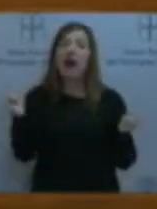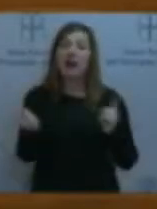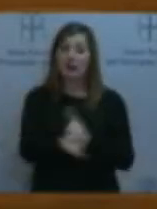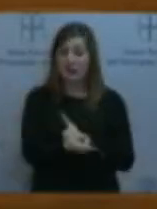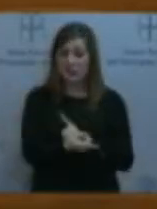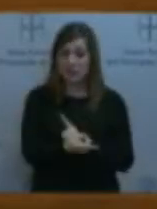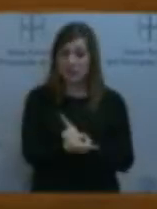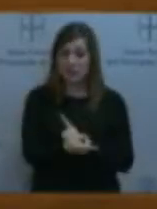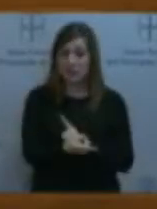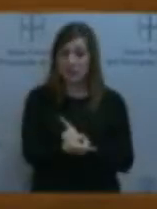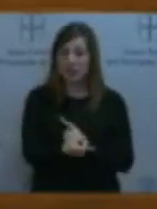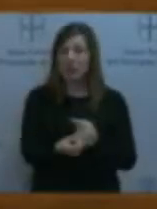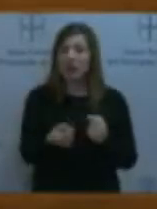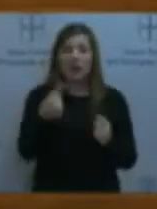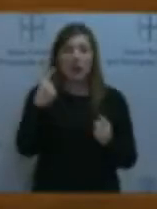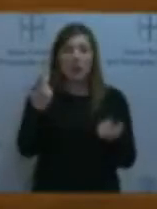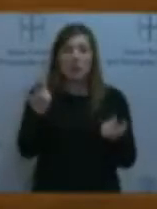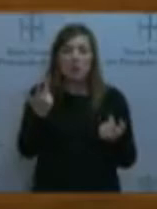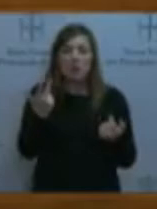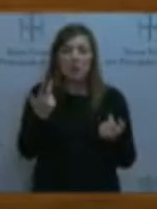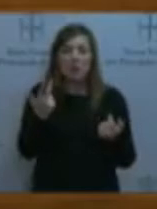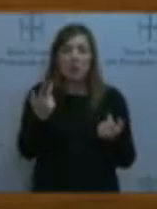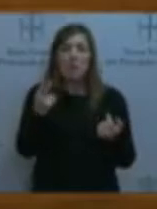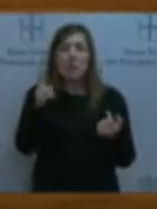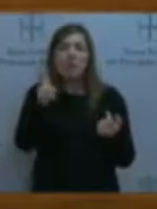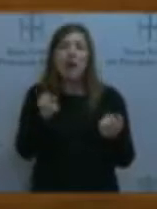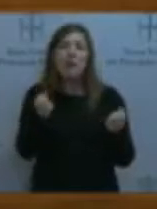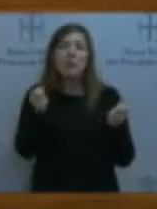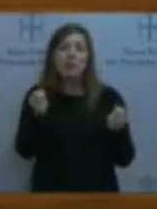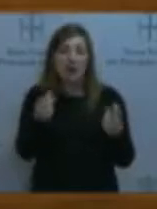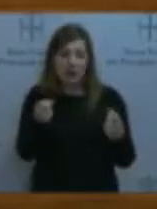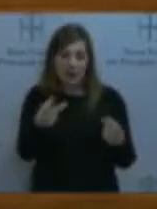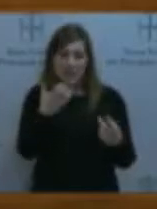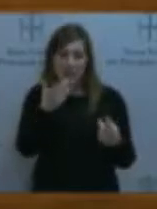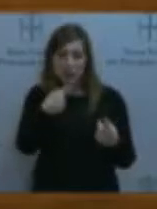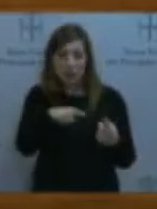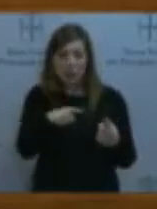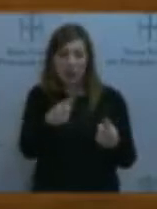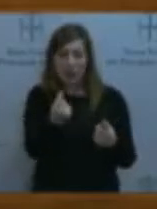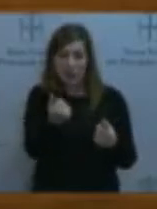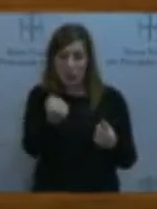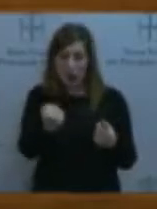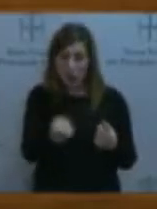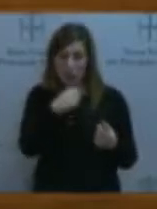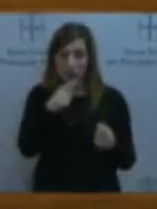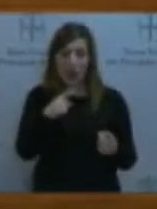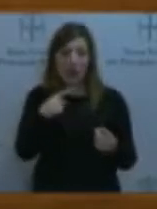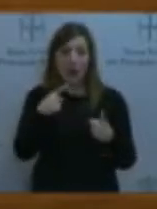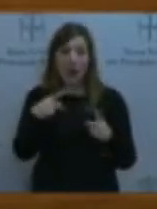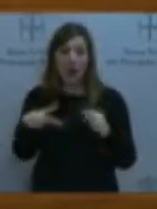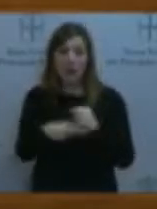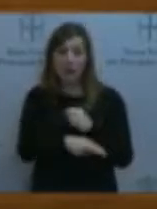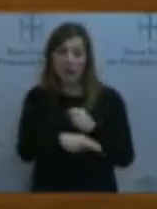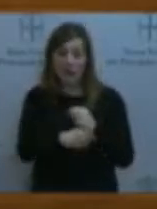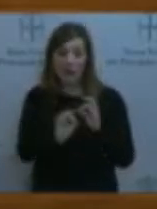revés. ¿De qué serviría ahorrarnos dinero de la lucha contra la corrupción si no se invierte en la conquista de nuevos